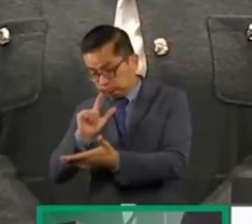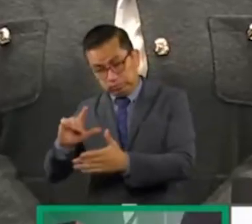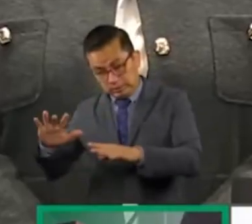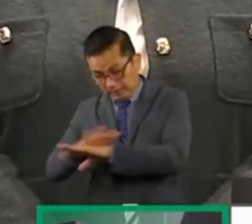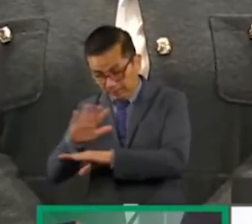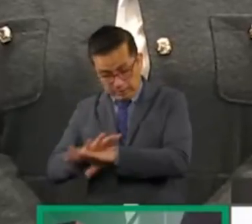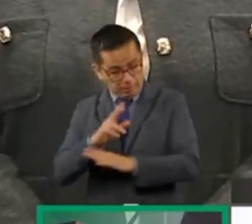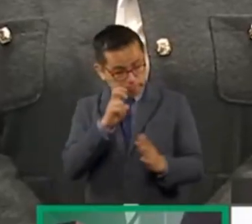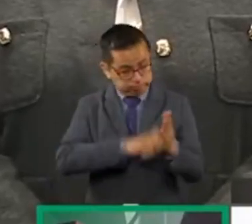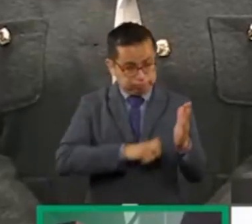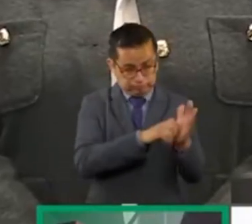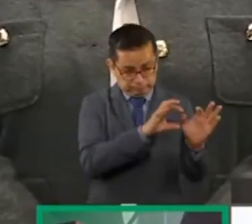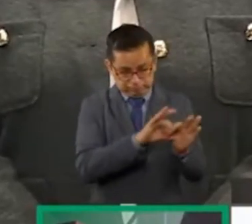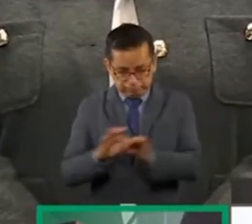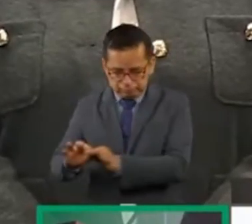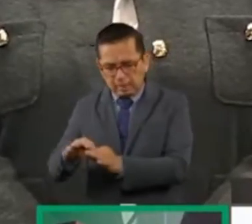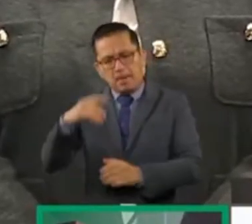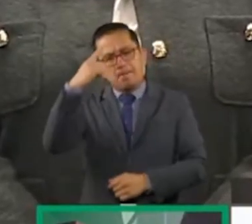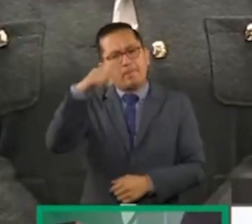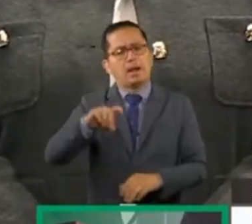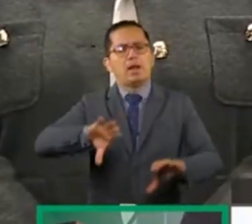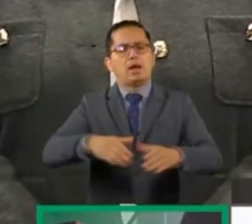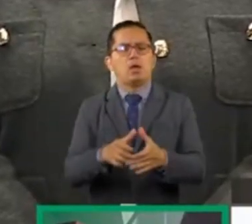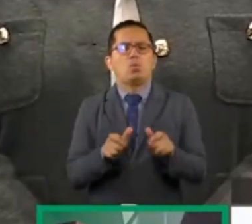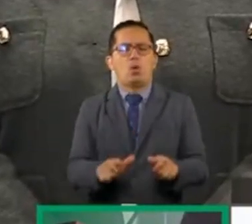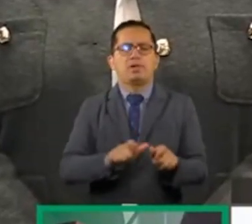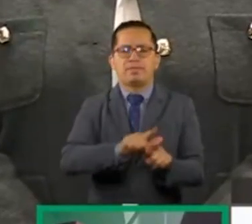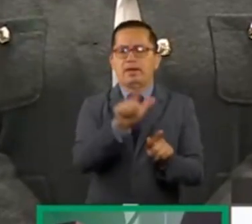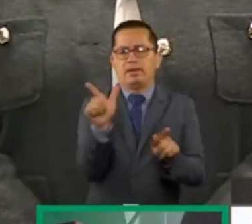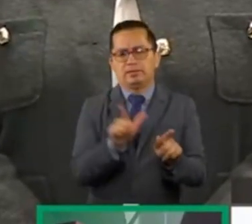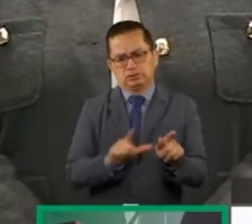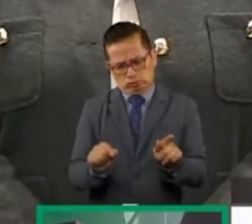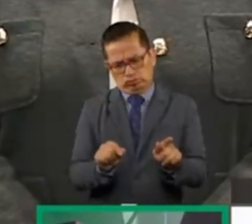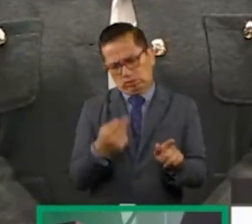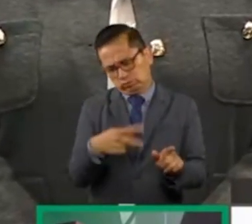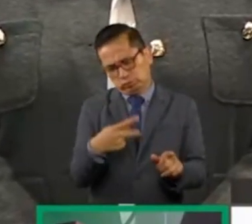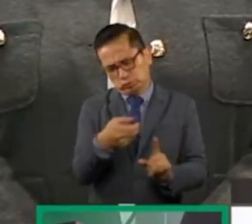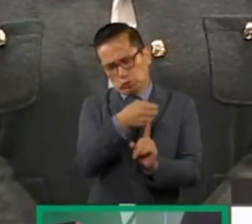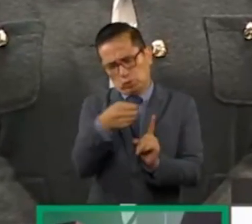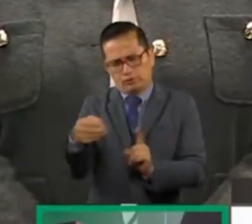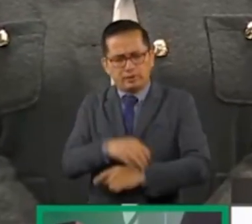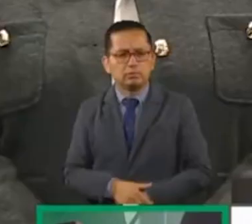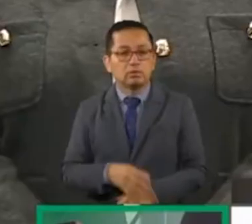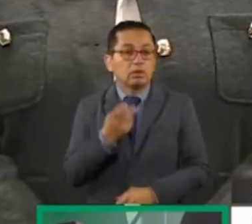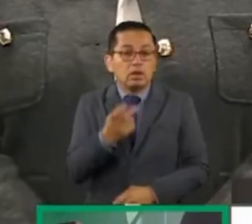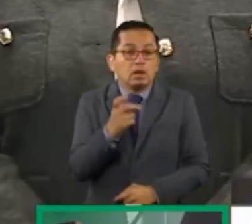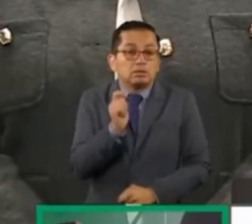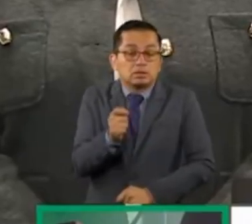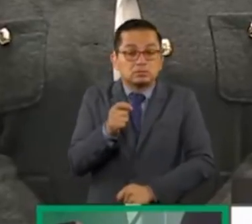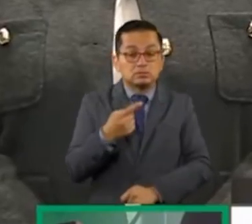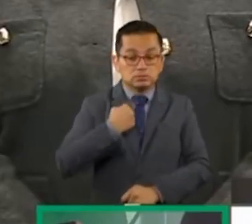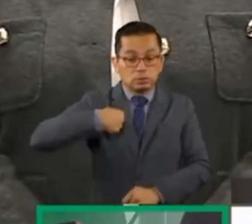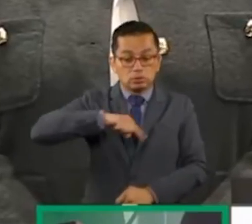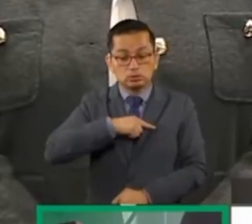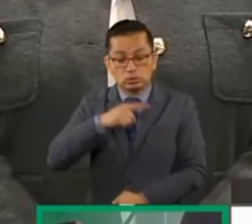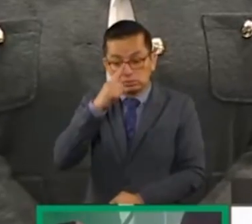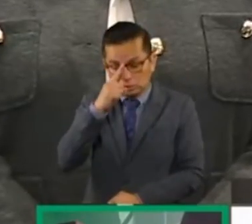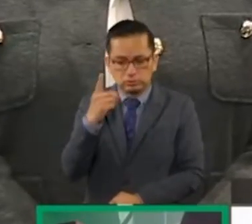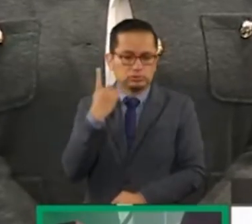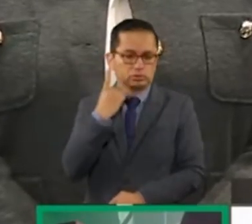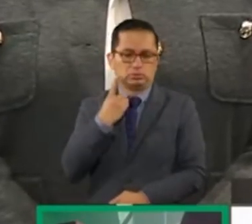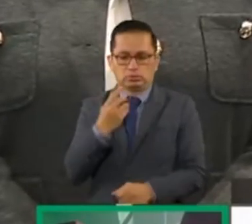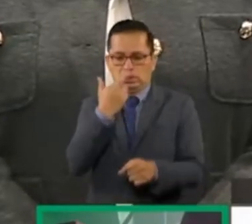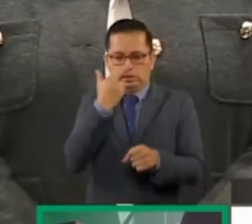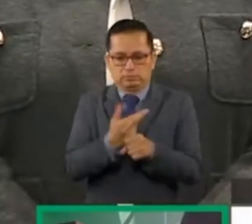Nacional, lo cual no es más que el cumplimiento de un compromiso y de un deber que como legisladores tenemos